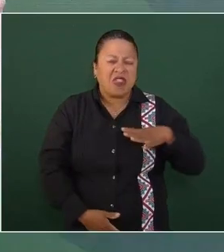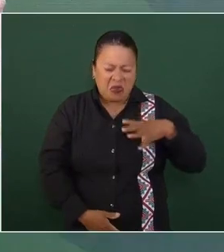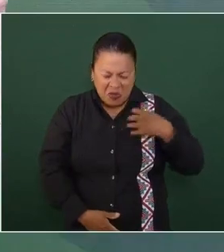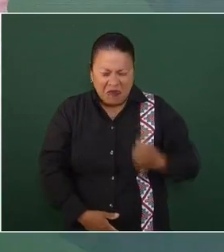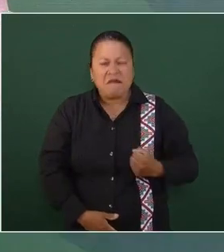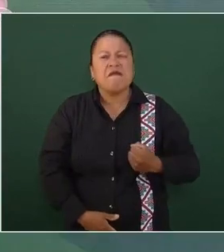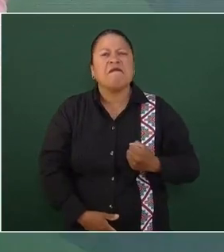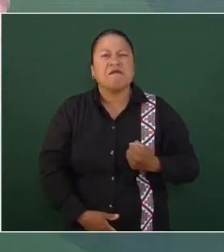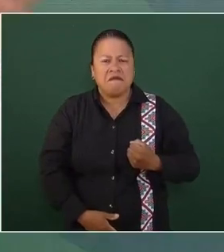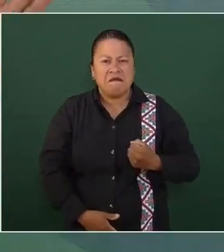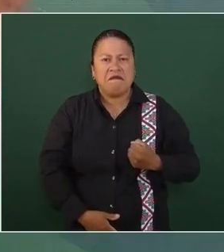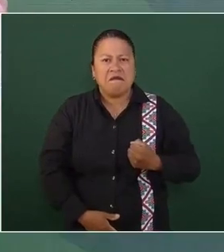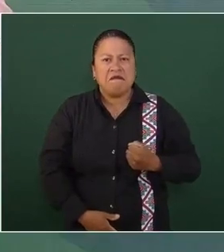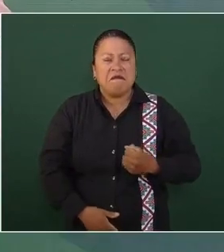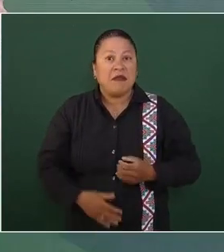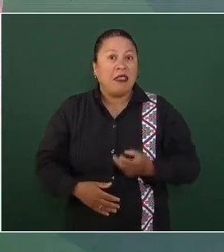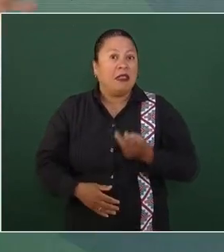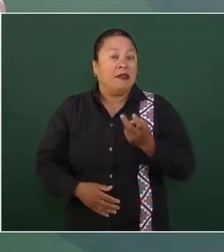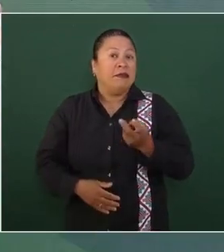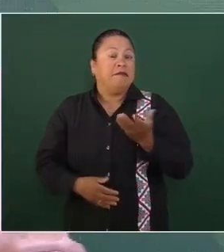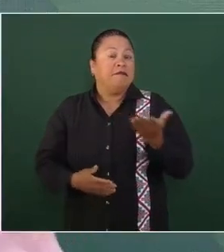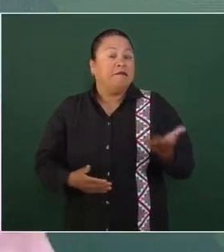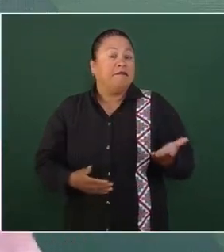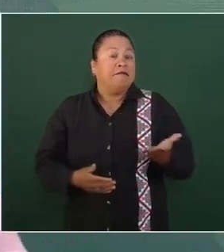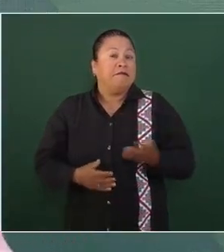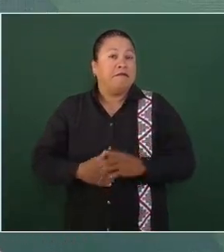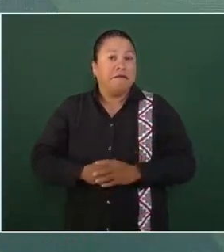es mi